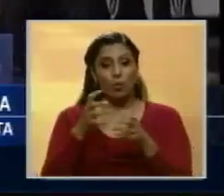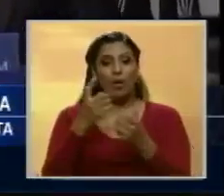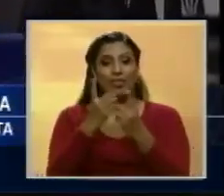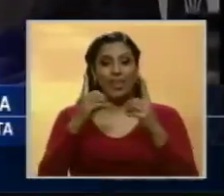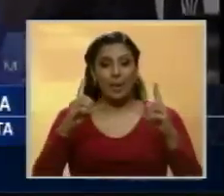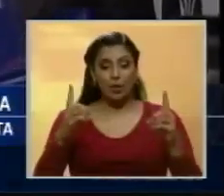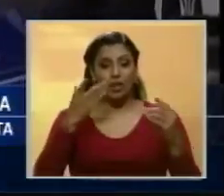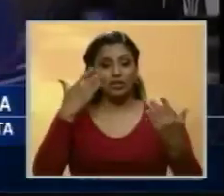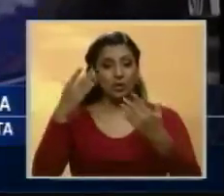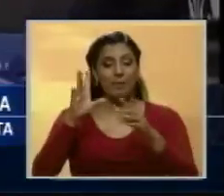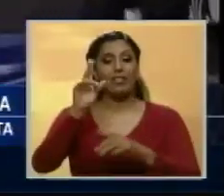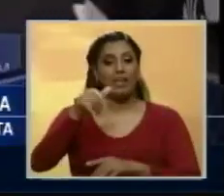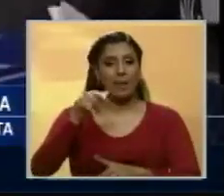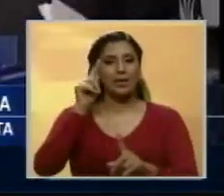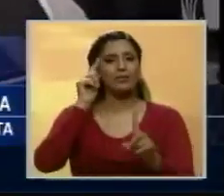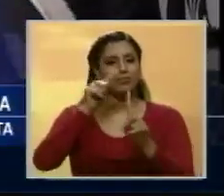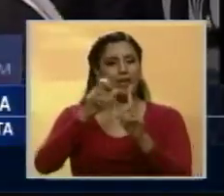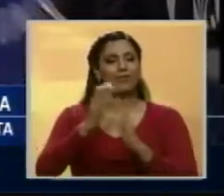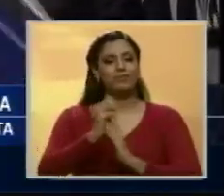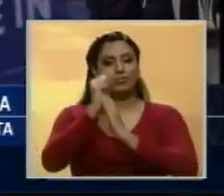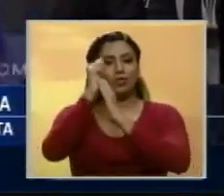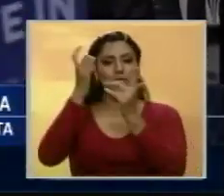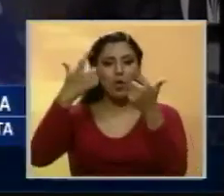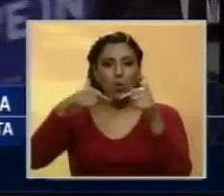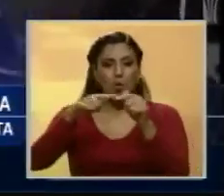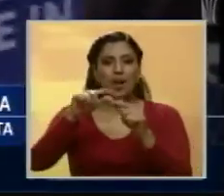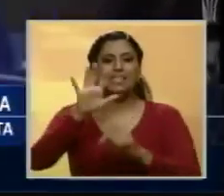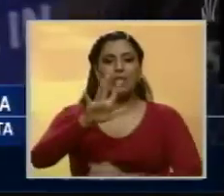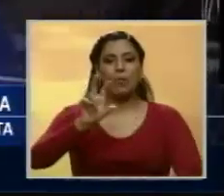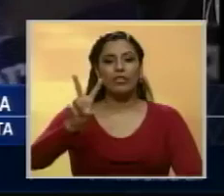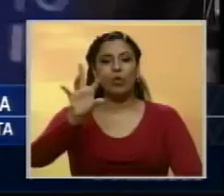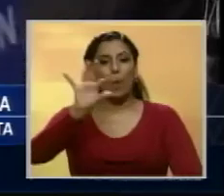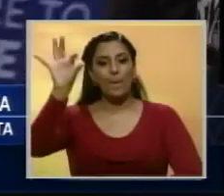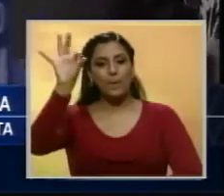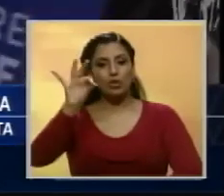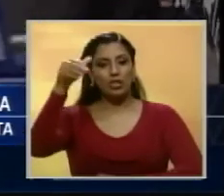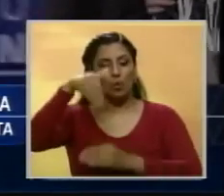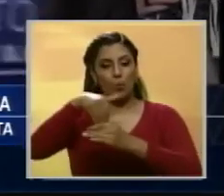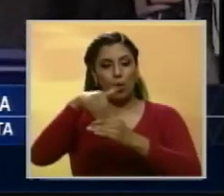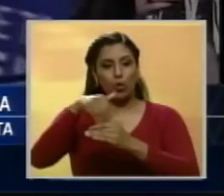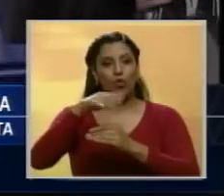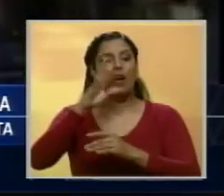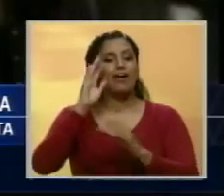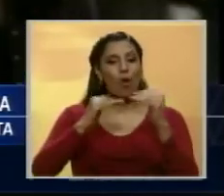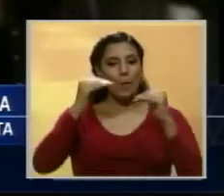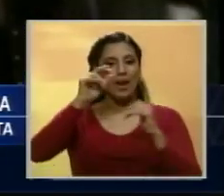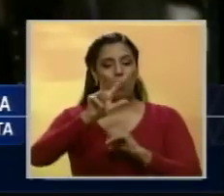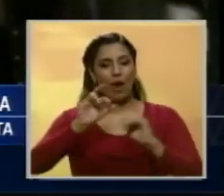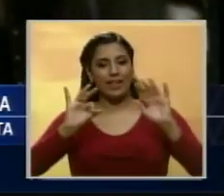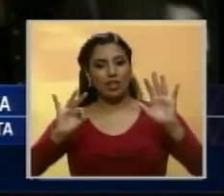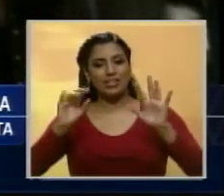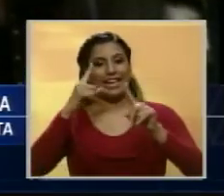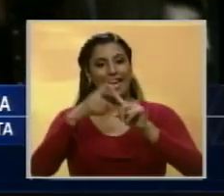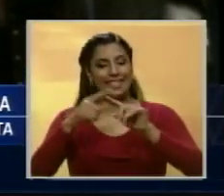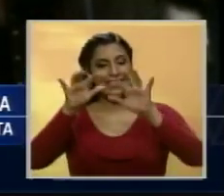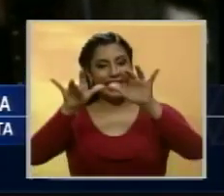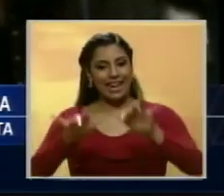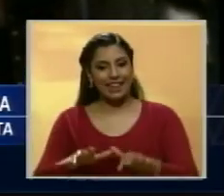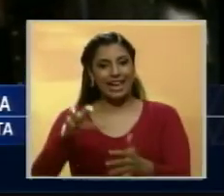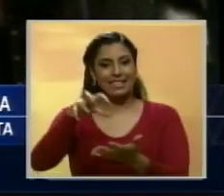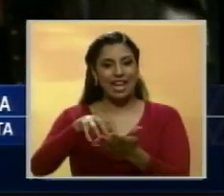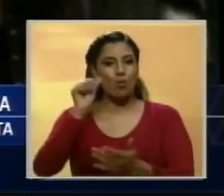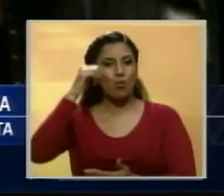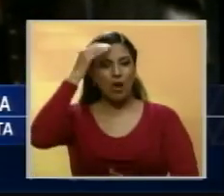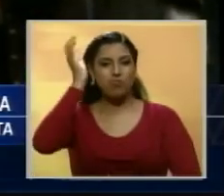Demócrata, Bernie Sanders se apuntó un triunfo en Indiana con el 52% de los votos frente al 48% de la exsecretaria de Estado